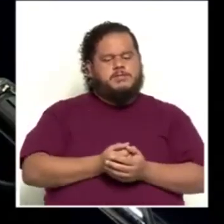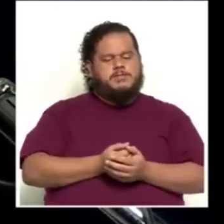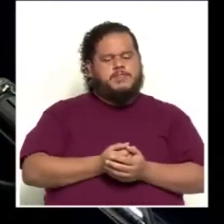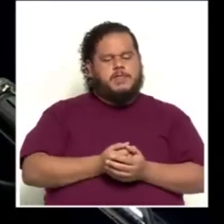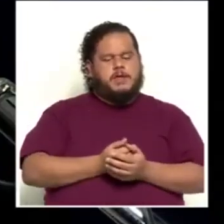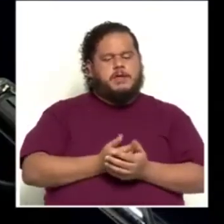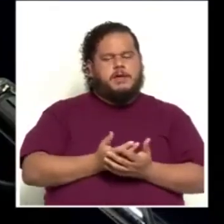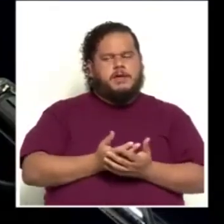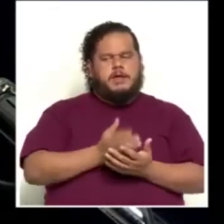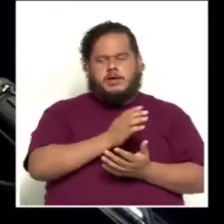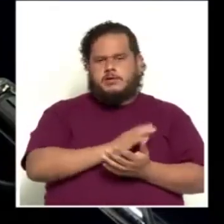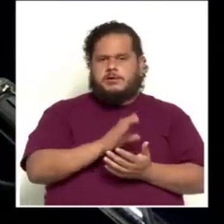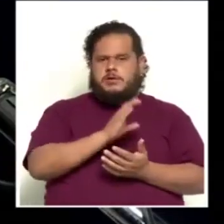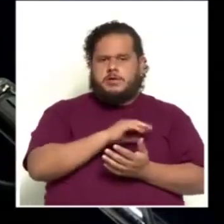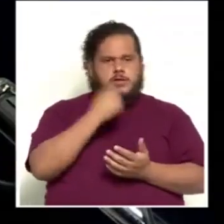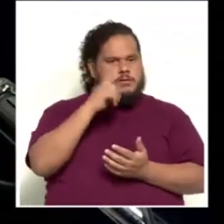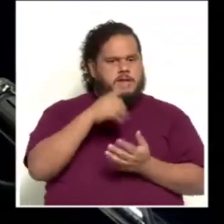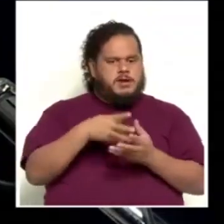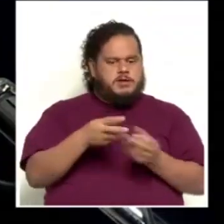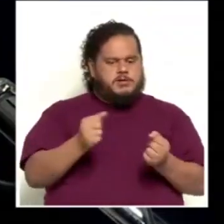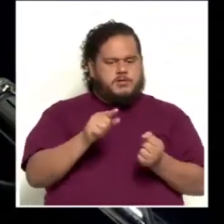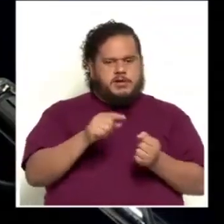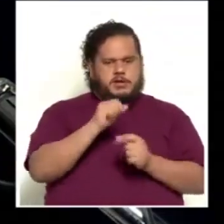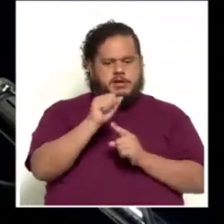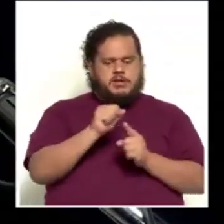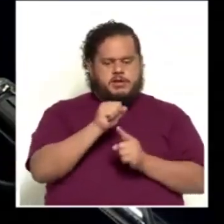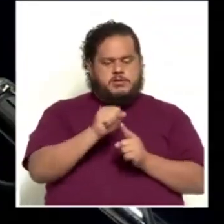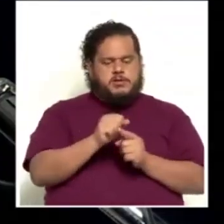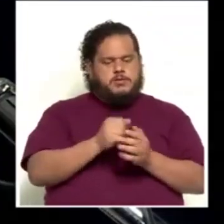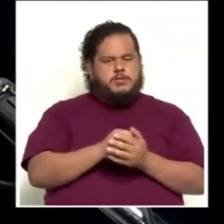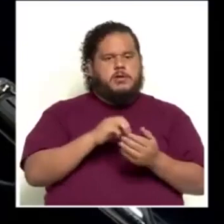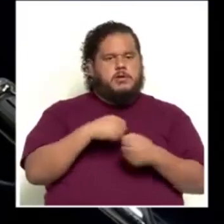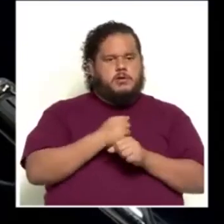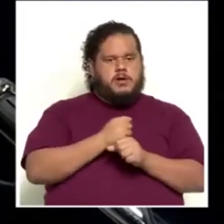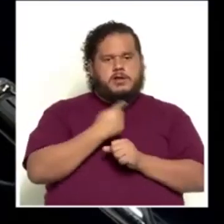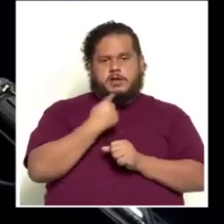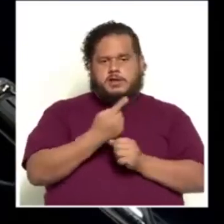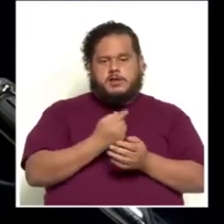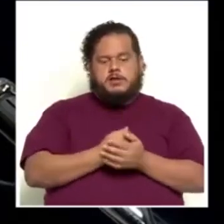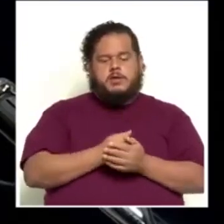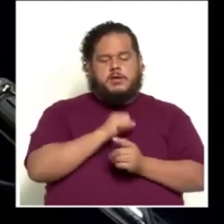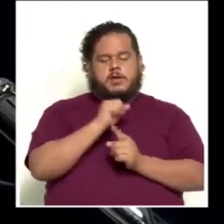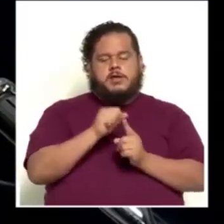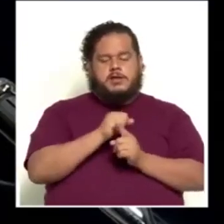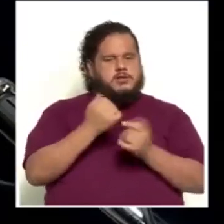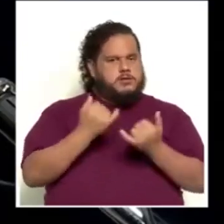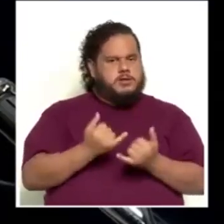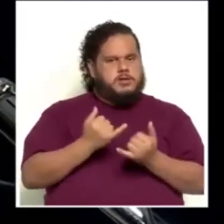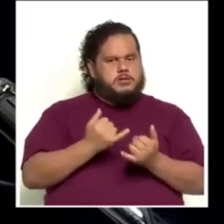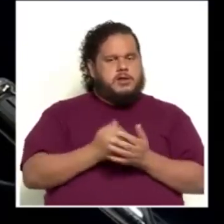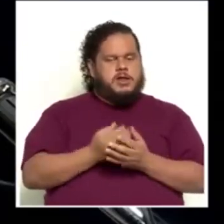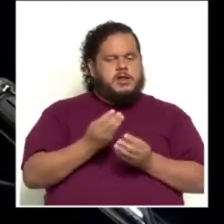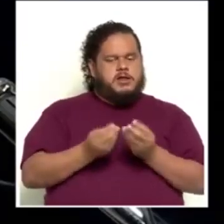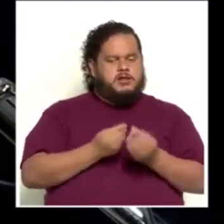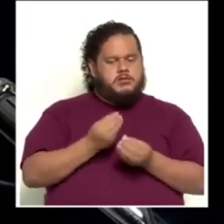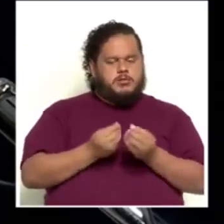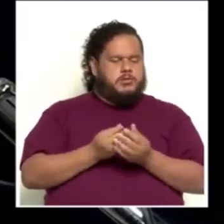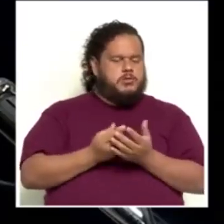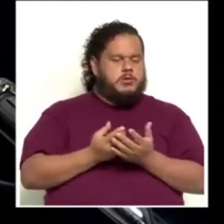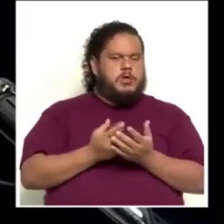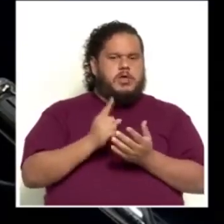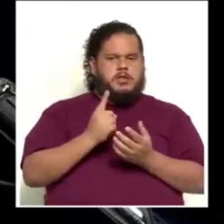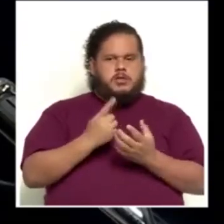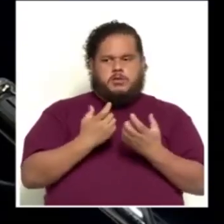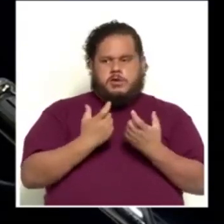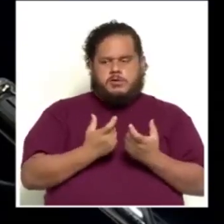digamos, condicionado para resolver esa situación, lo hace diciendo que la situación actual es producto de una suerte